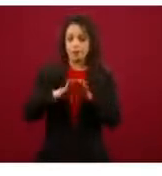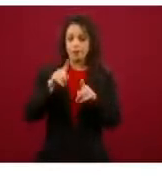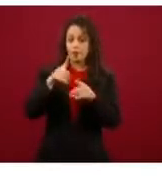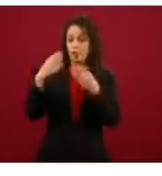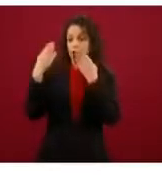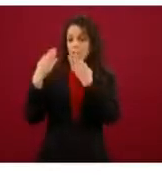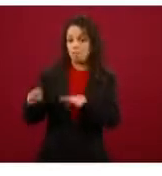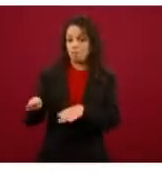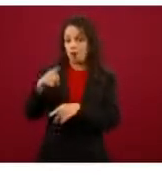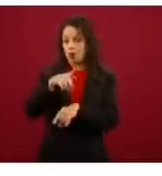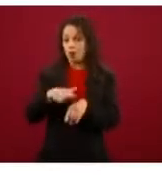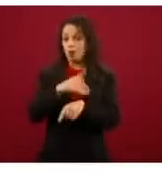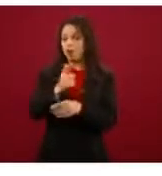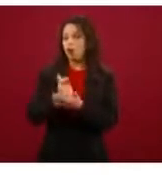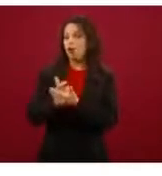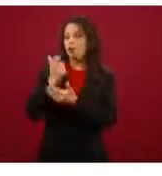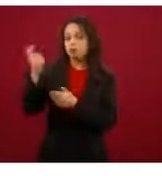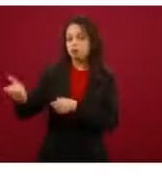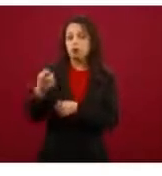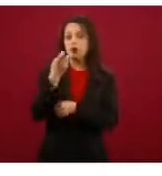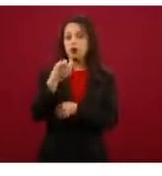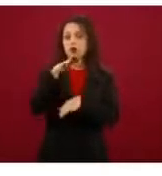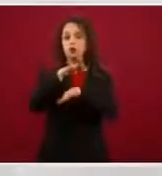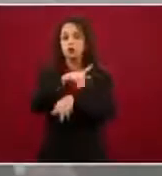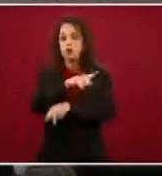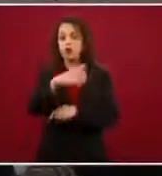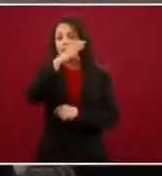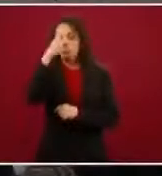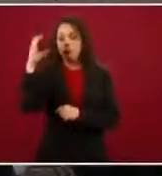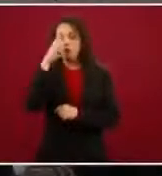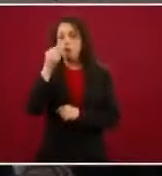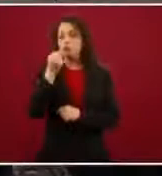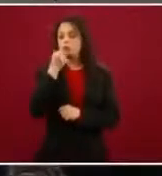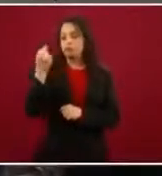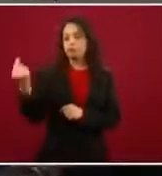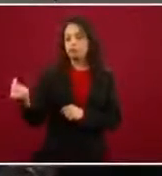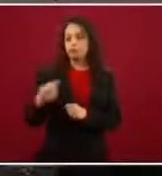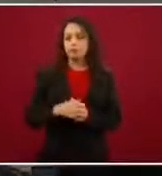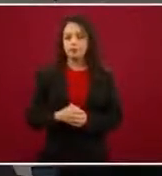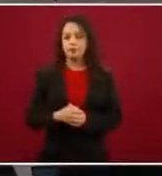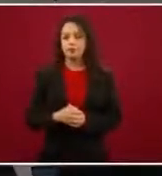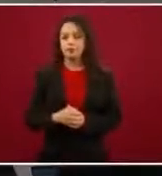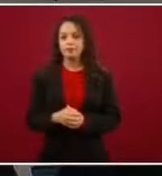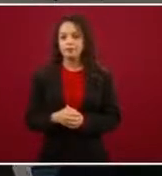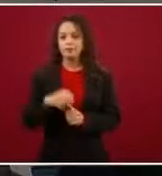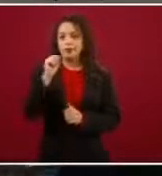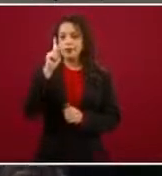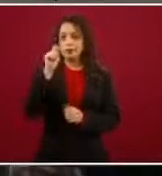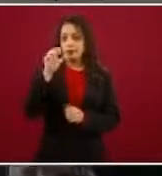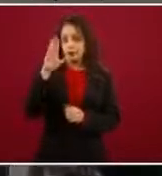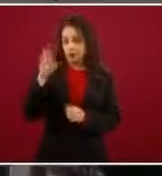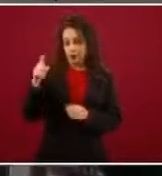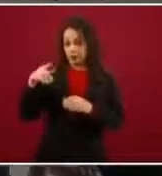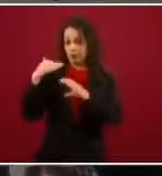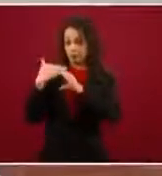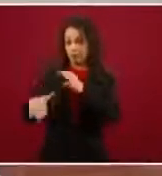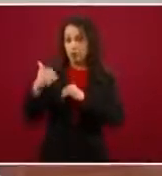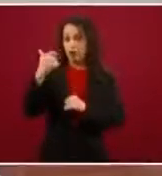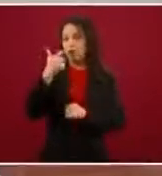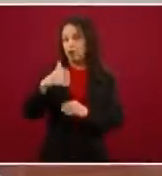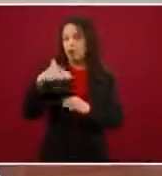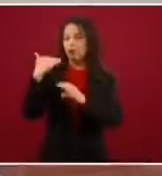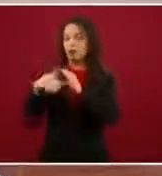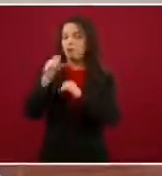pagos por las fotografías de la víctima. Este personaje recibía space y recibía depósitos en efectivo en sus cuentas para